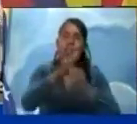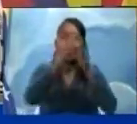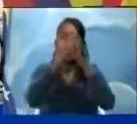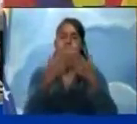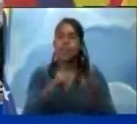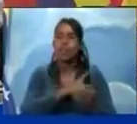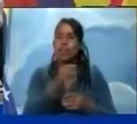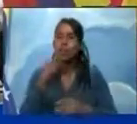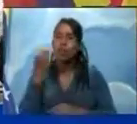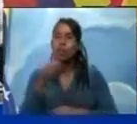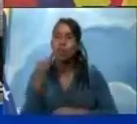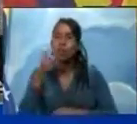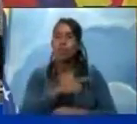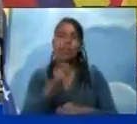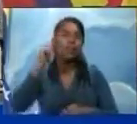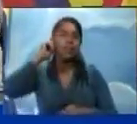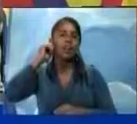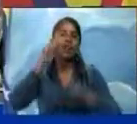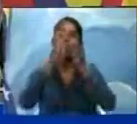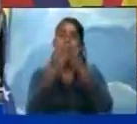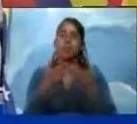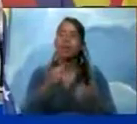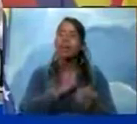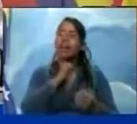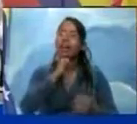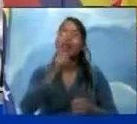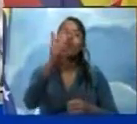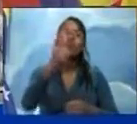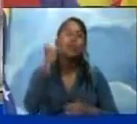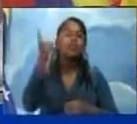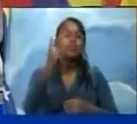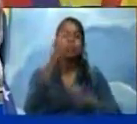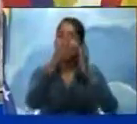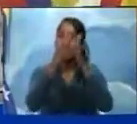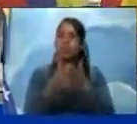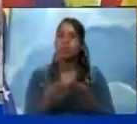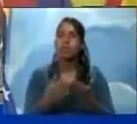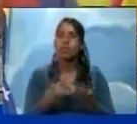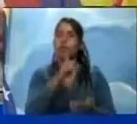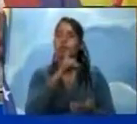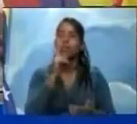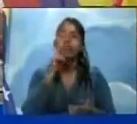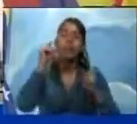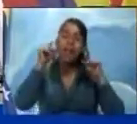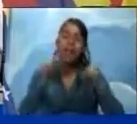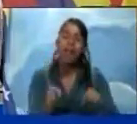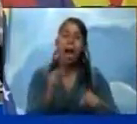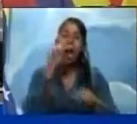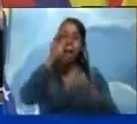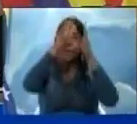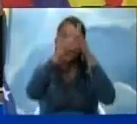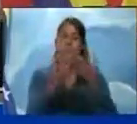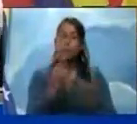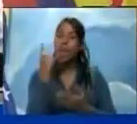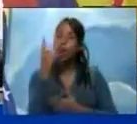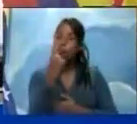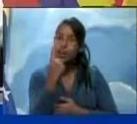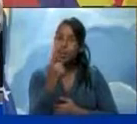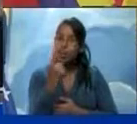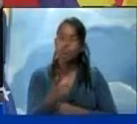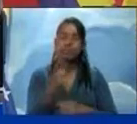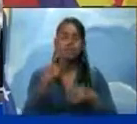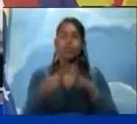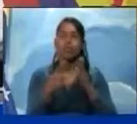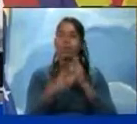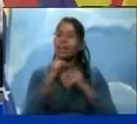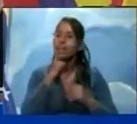Biblia de los jóvenes, la Biblia de las mujeres, la Biblia de los... Es una sola Biblia, por eso se llama la Biblia. Una cosa es